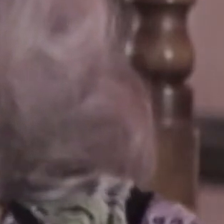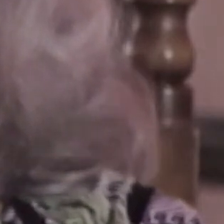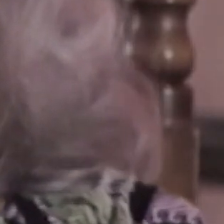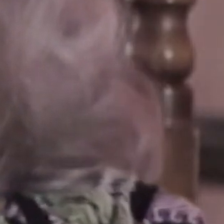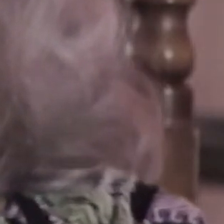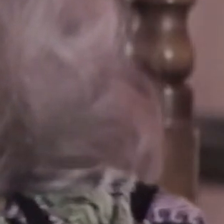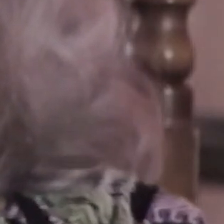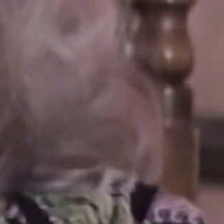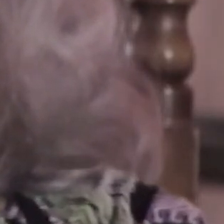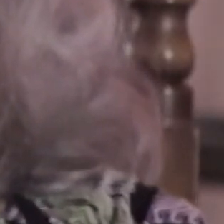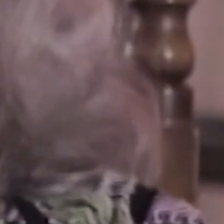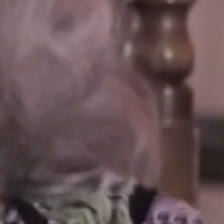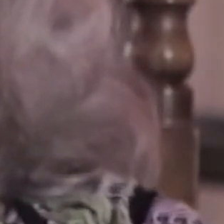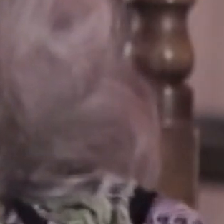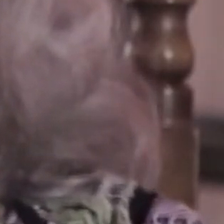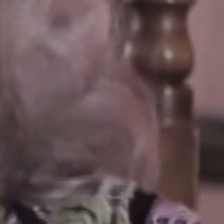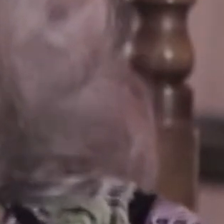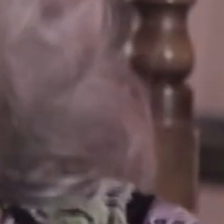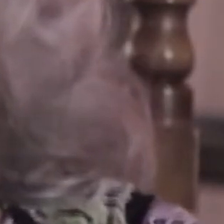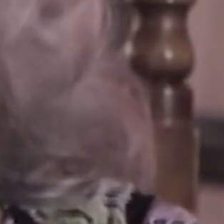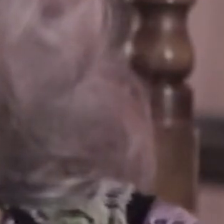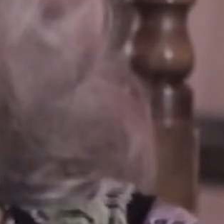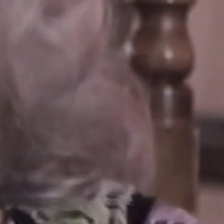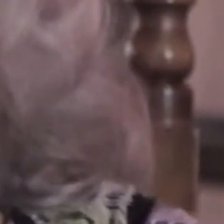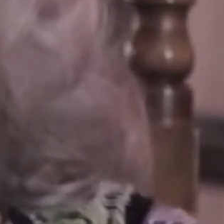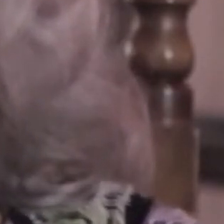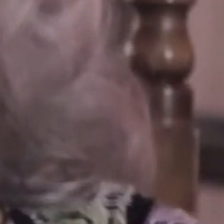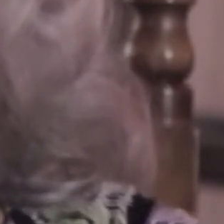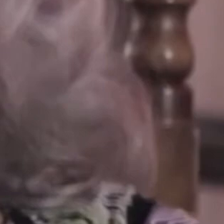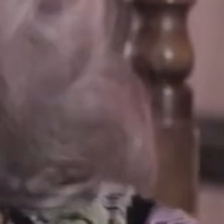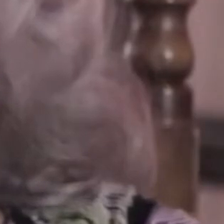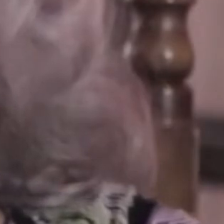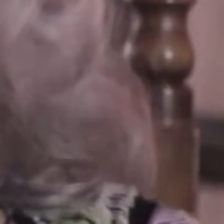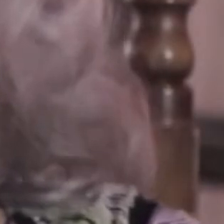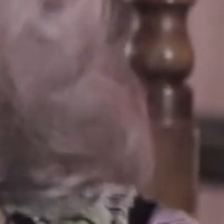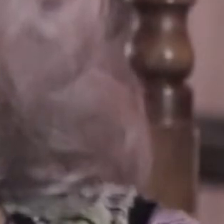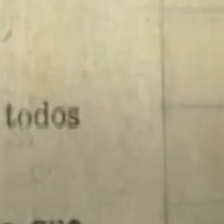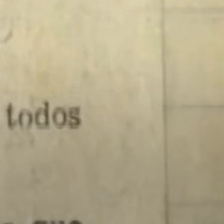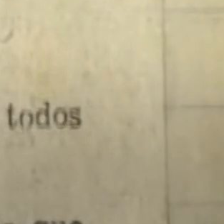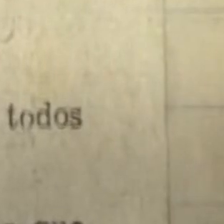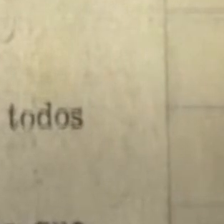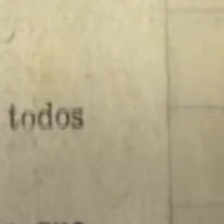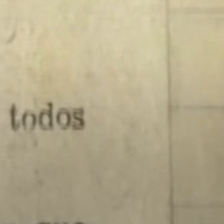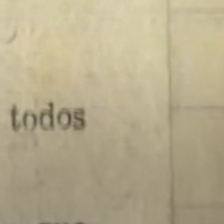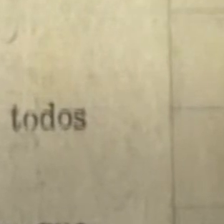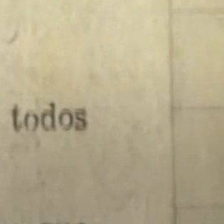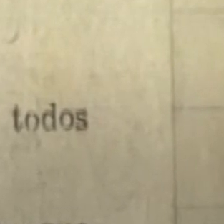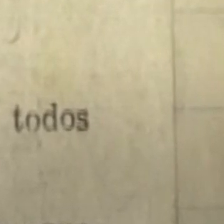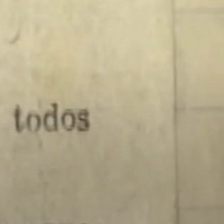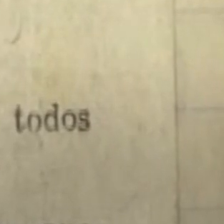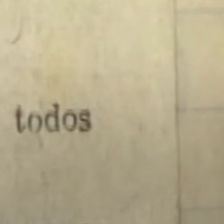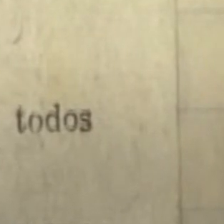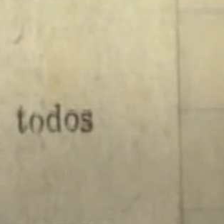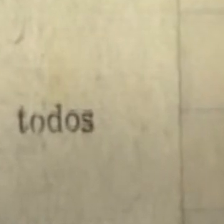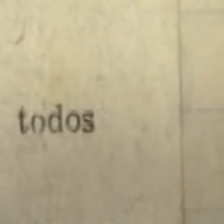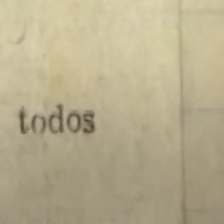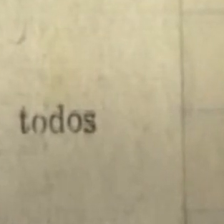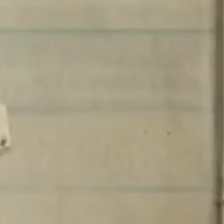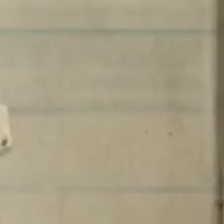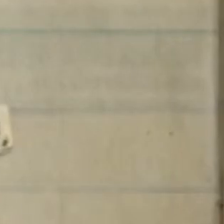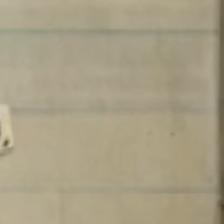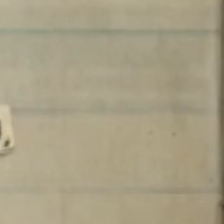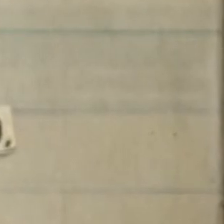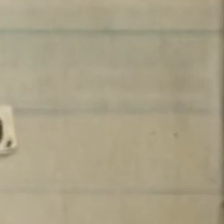quitarme como lo más grande que en ese entonces yo tenía en la vida. Un documental